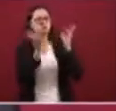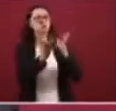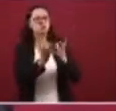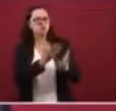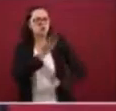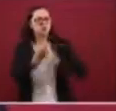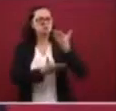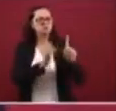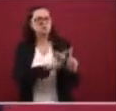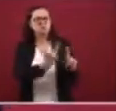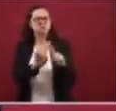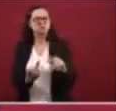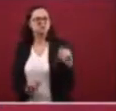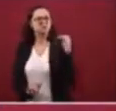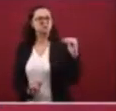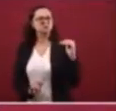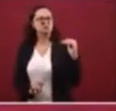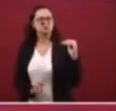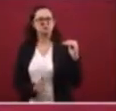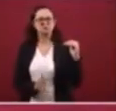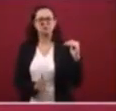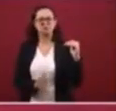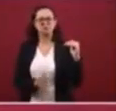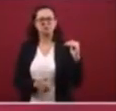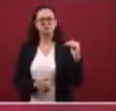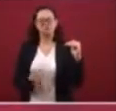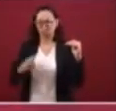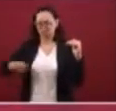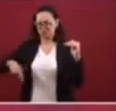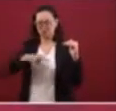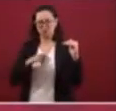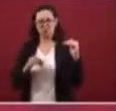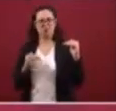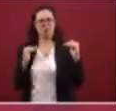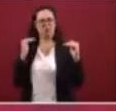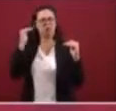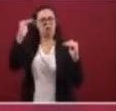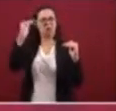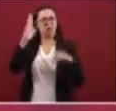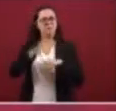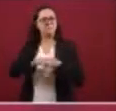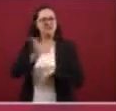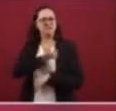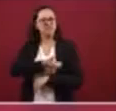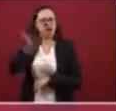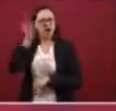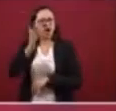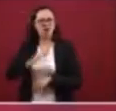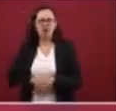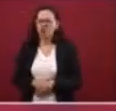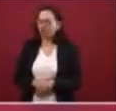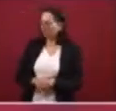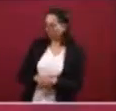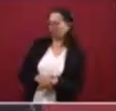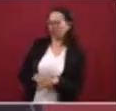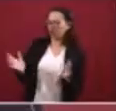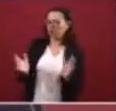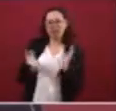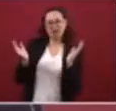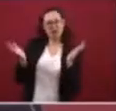por todos los servicios, servicio bancario, por la contratación de